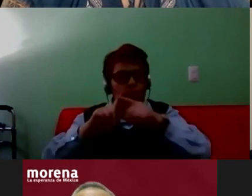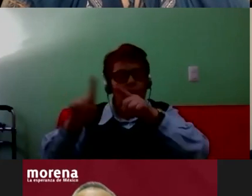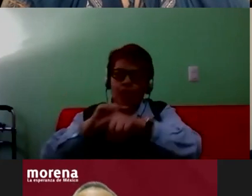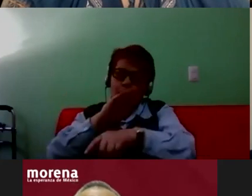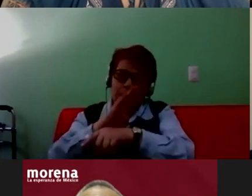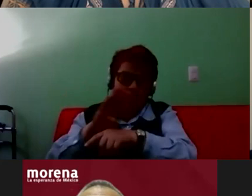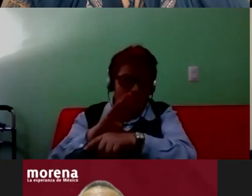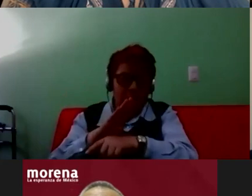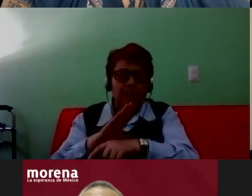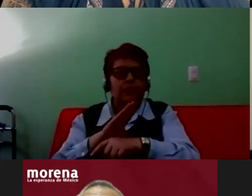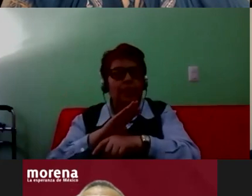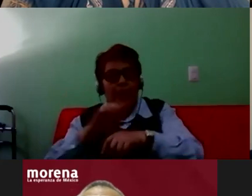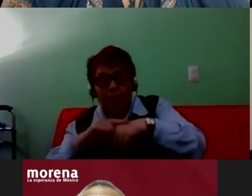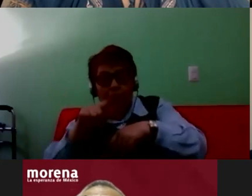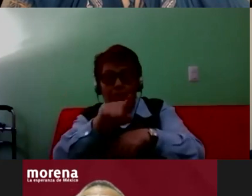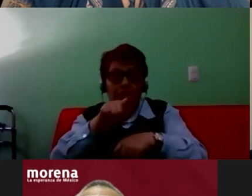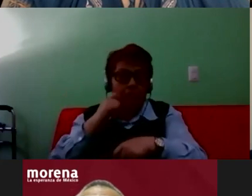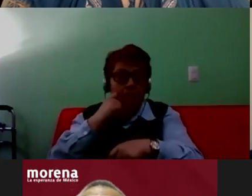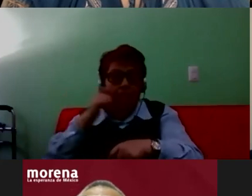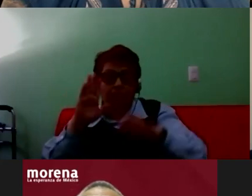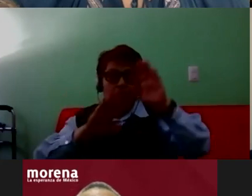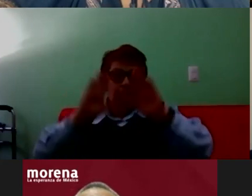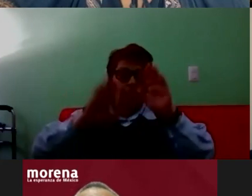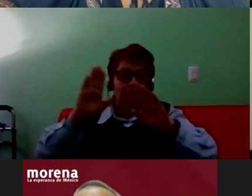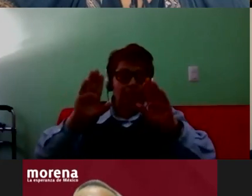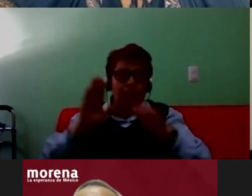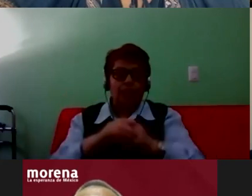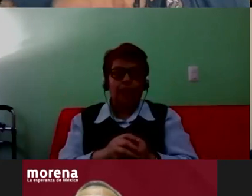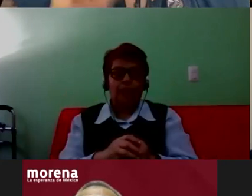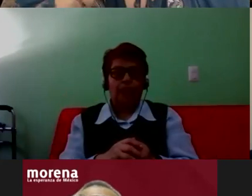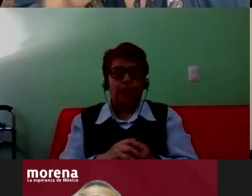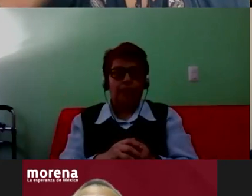beneficios. ¿Alguien tiene algún comentario al respecto?